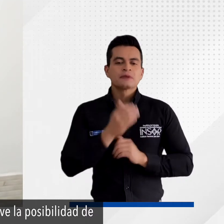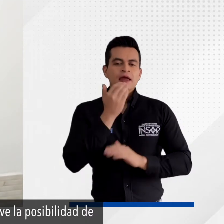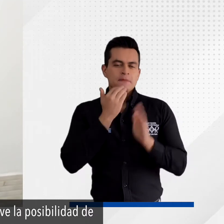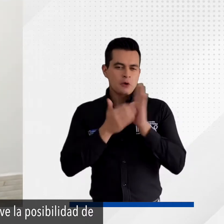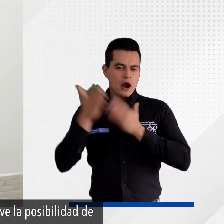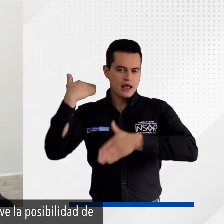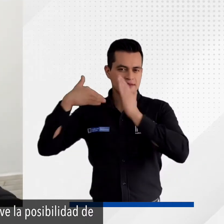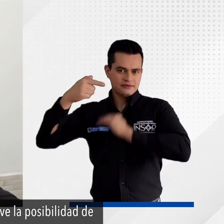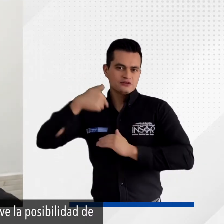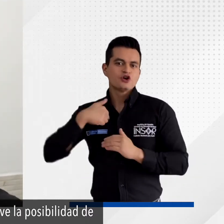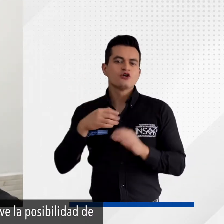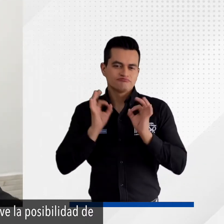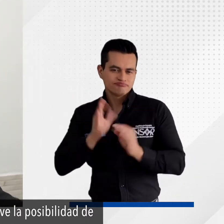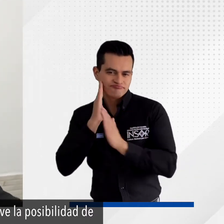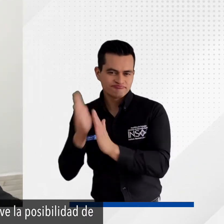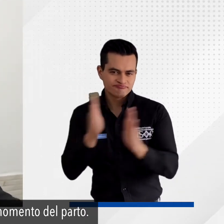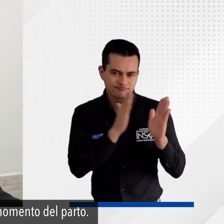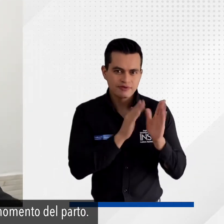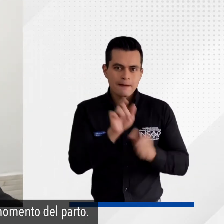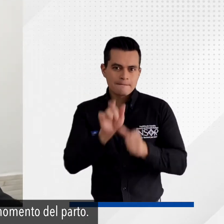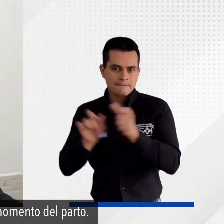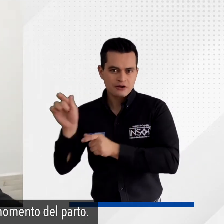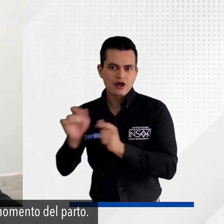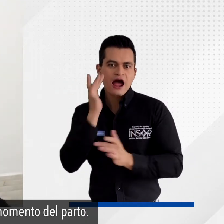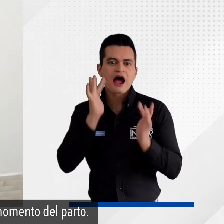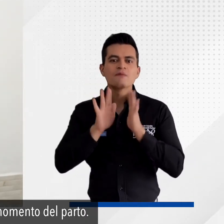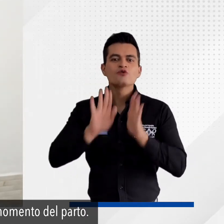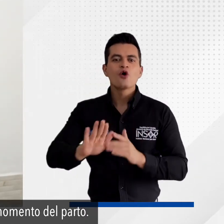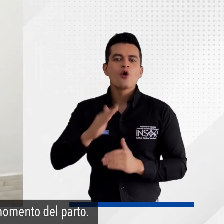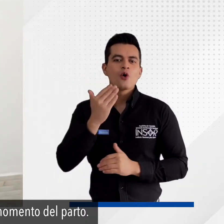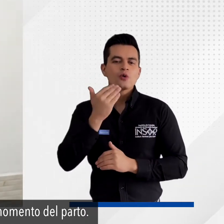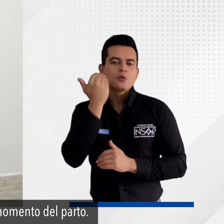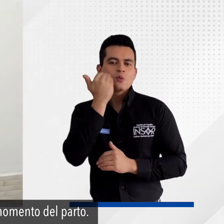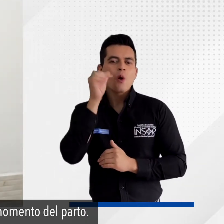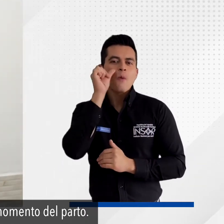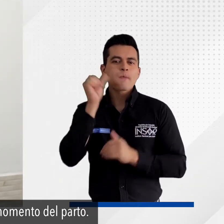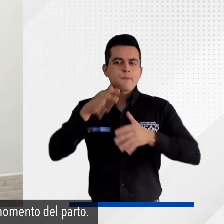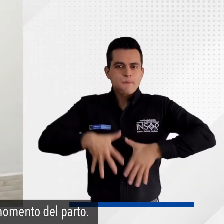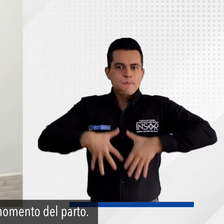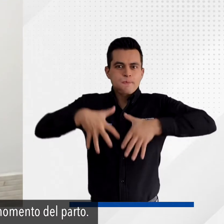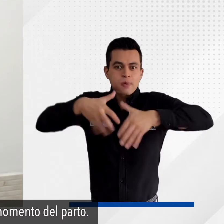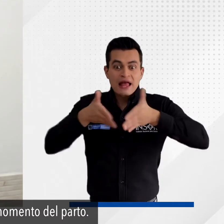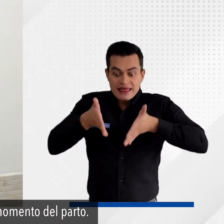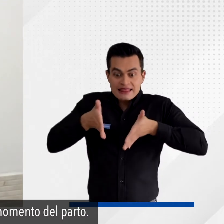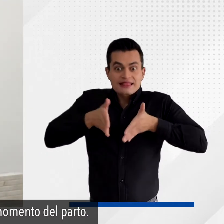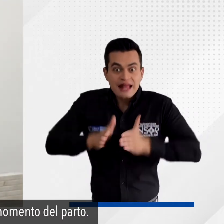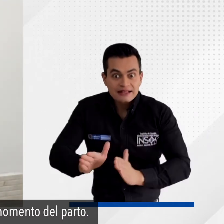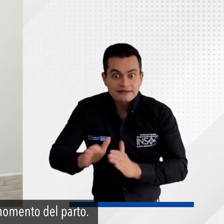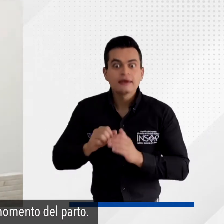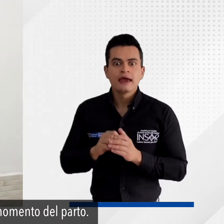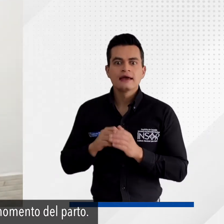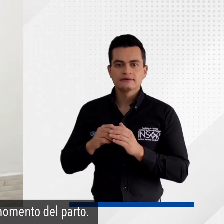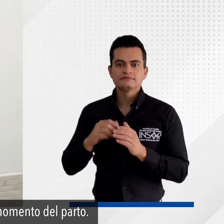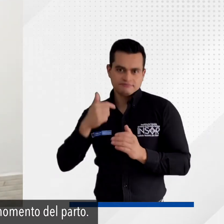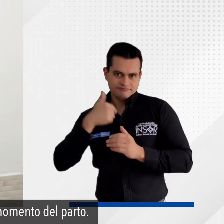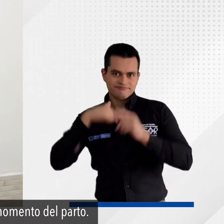asistiendo a muchos pacientes, por ejemplo, en ginecobstetricia para el momento del parto, y